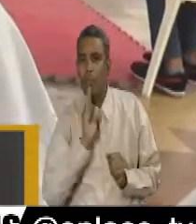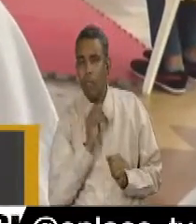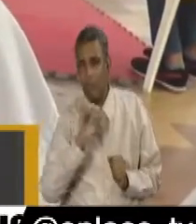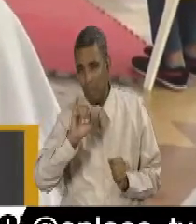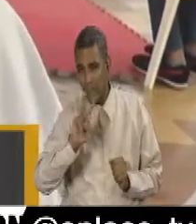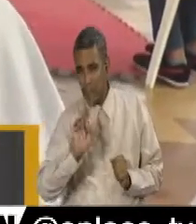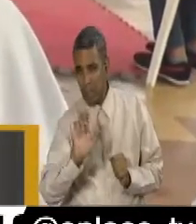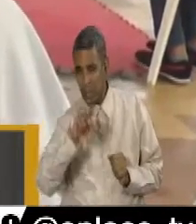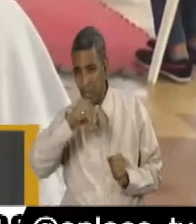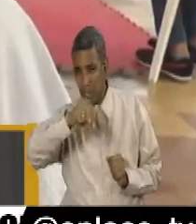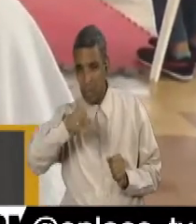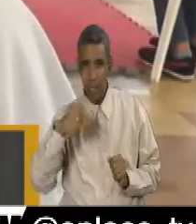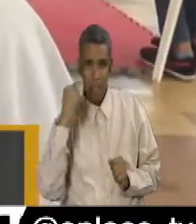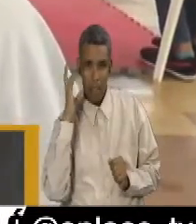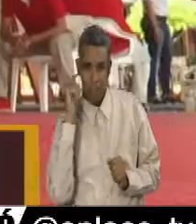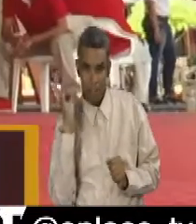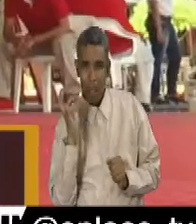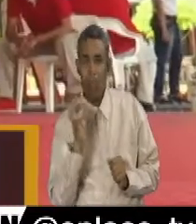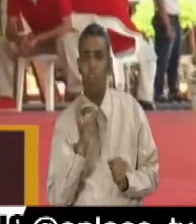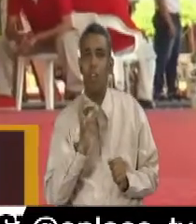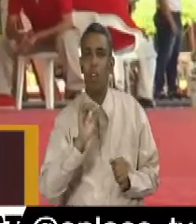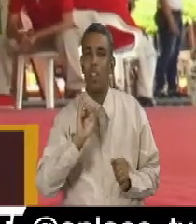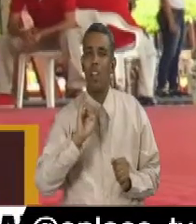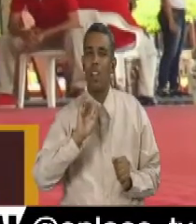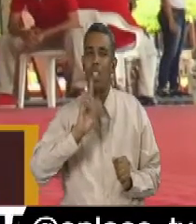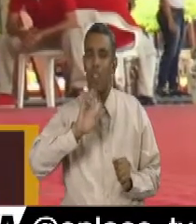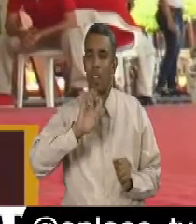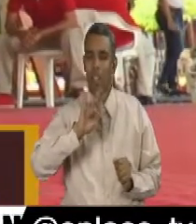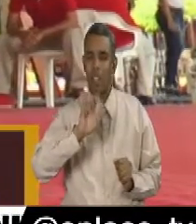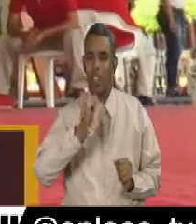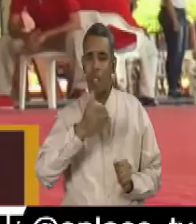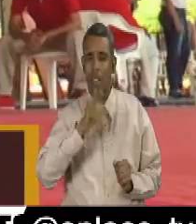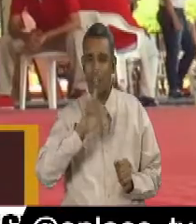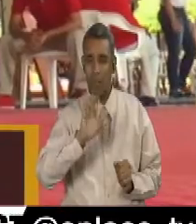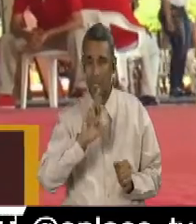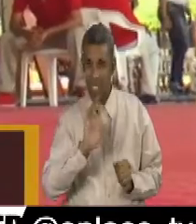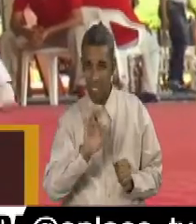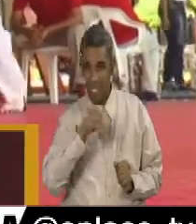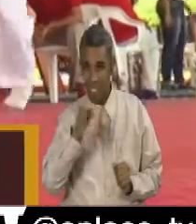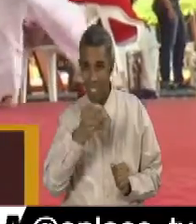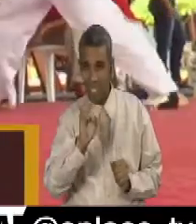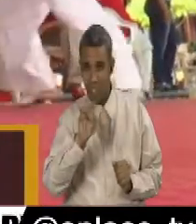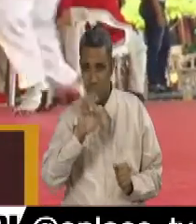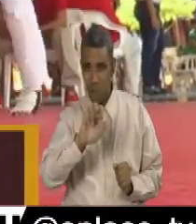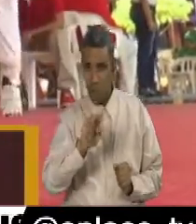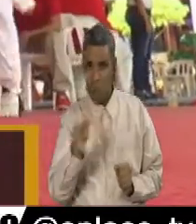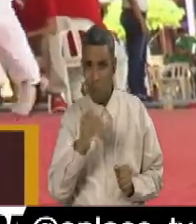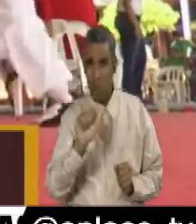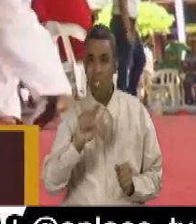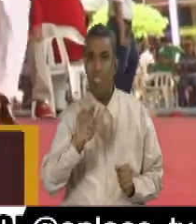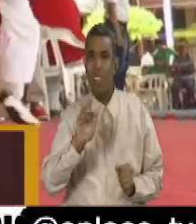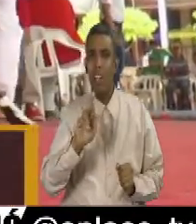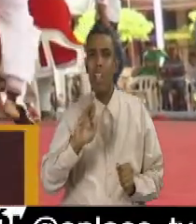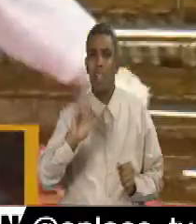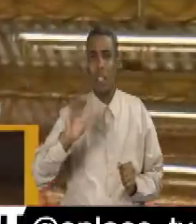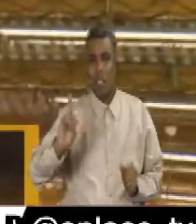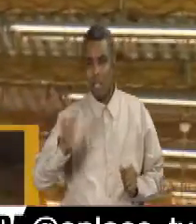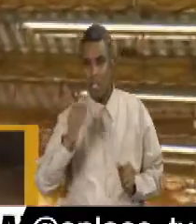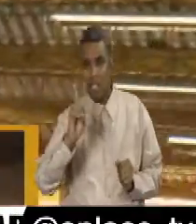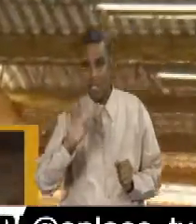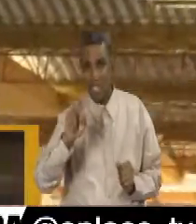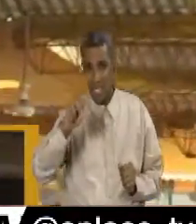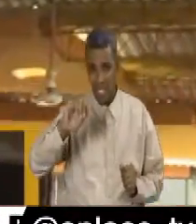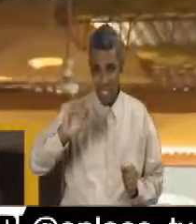Jesús Gómez, Luz Adriana Hoyos, Camilo Mejía, Karen Ortiz, Omar Cárdenas, Astrid Cisneros, Daniela Marín y